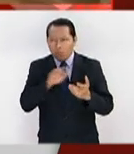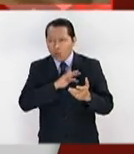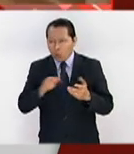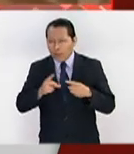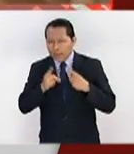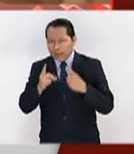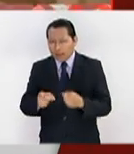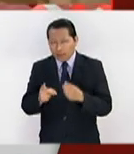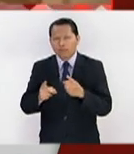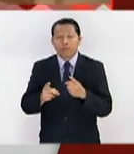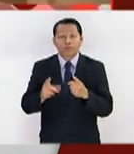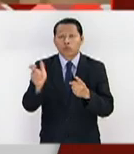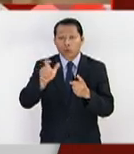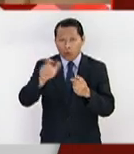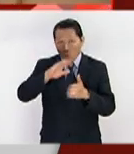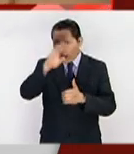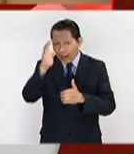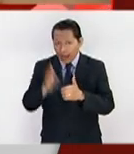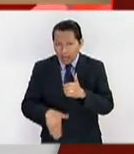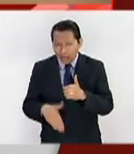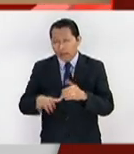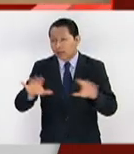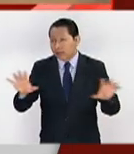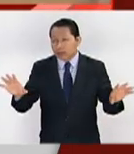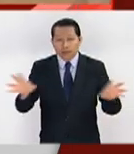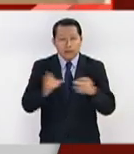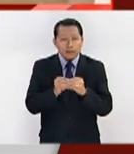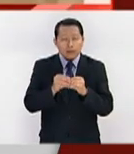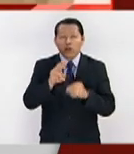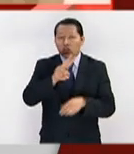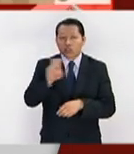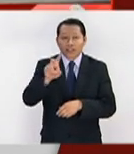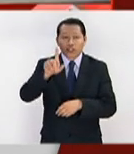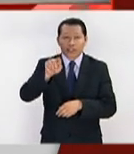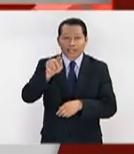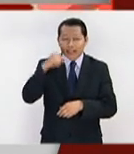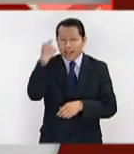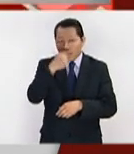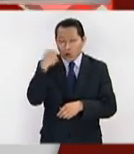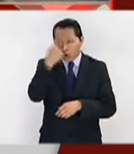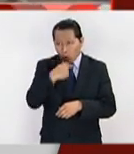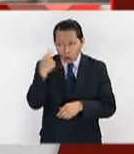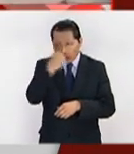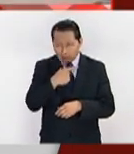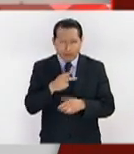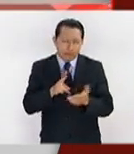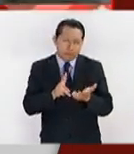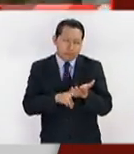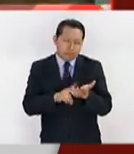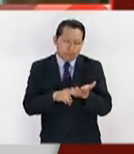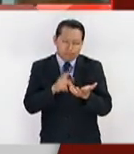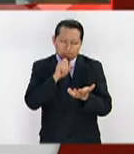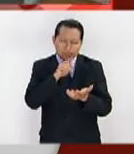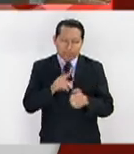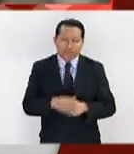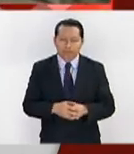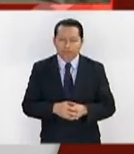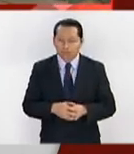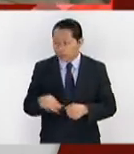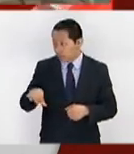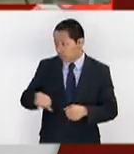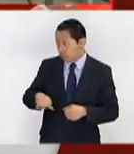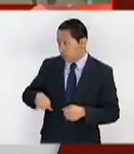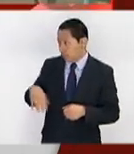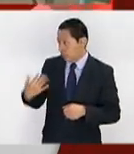al final del ciclo suman en 270 horas de valor curricular. Claro. Pues muy interesante